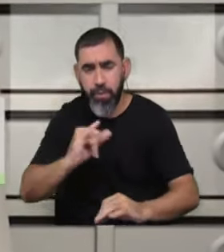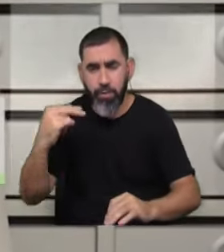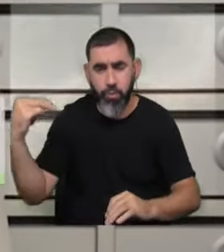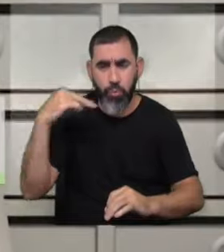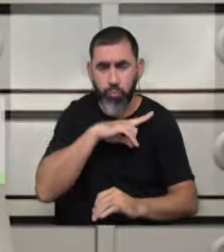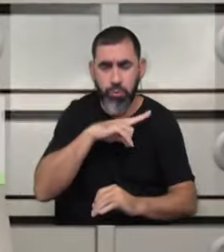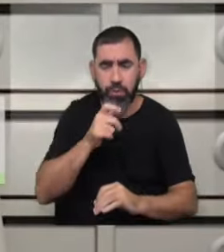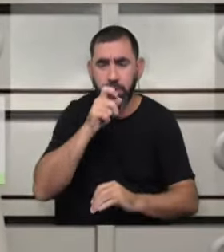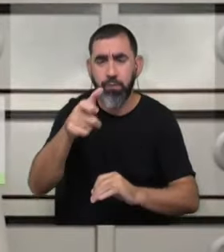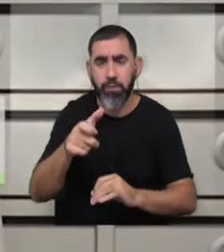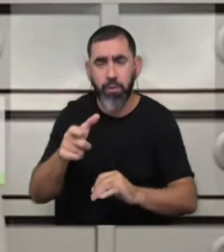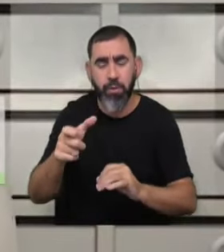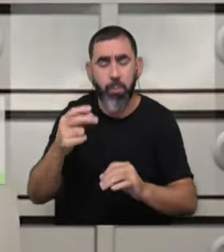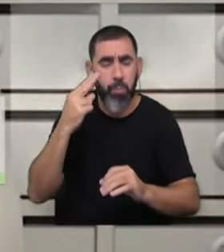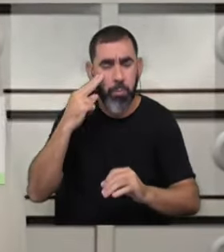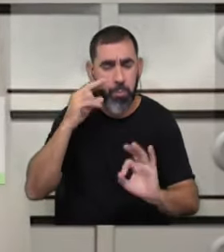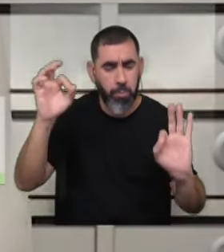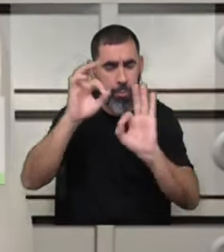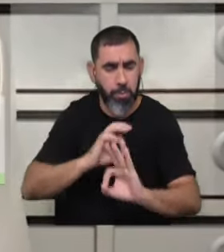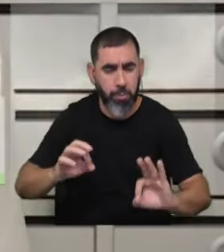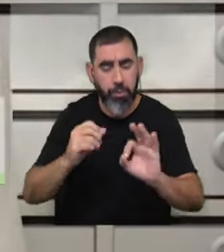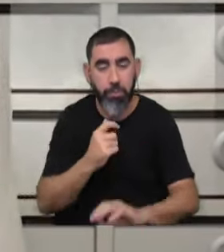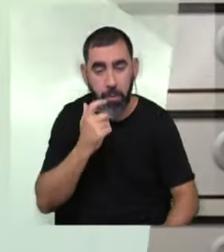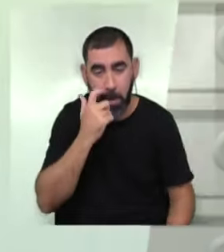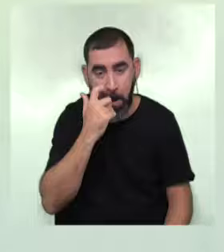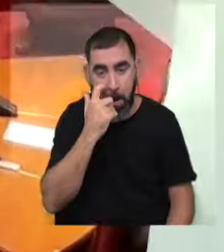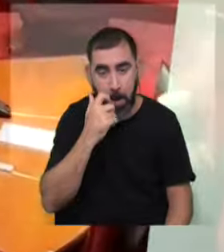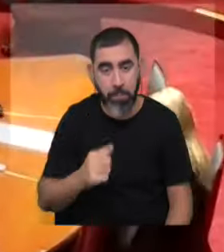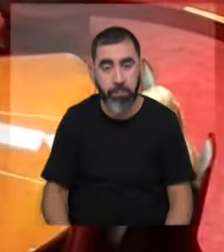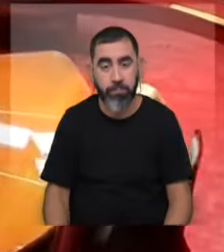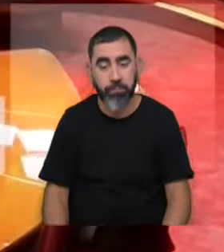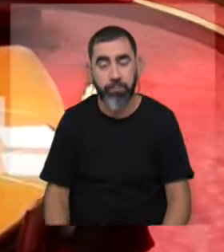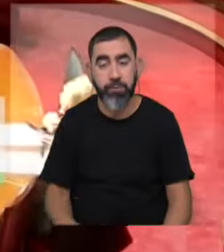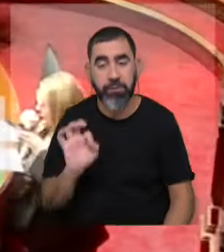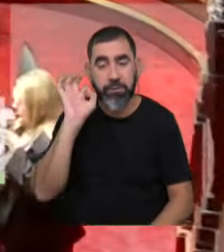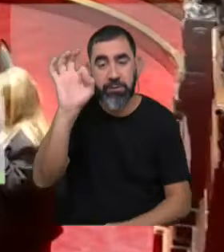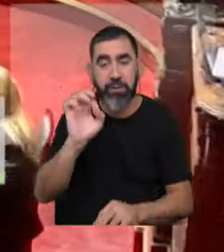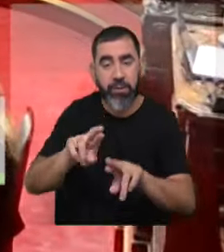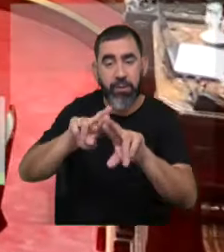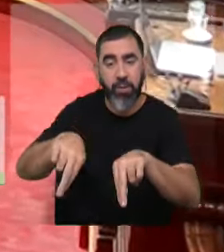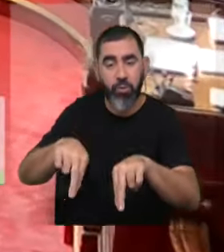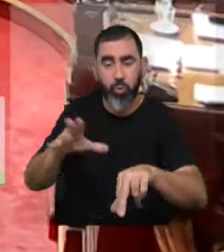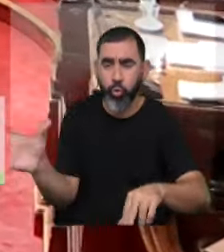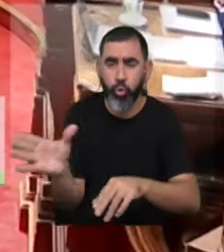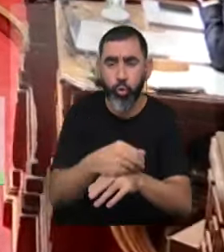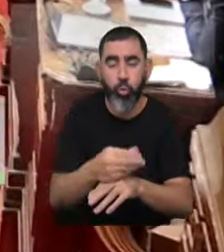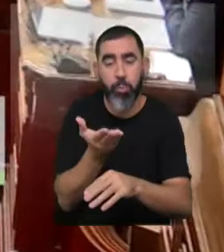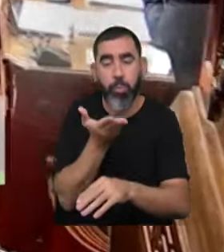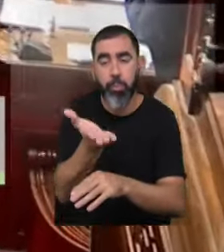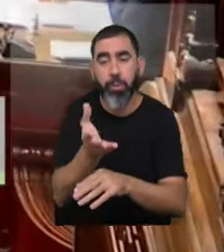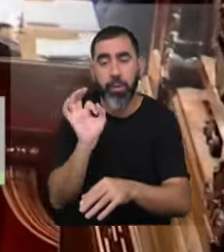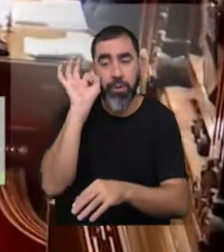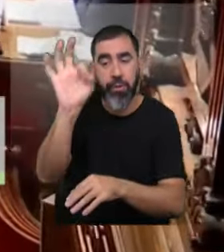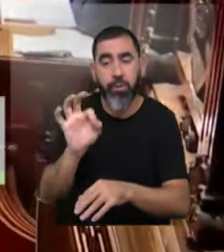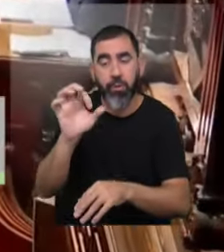falsas representen un problema sistemático. El Senado rechazó por unanimidad el pedido del